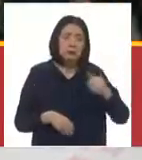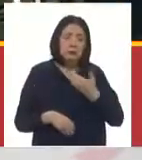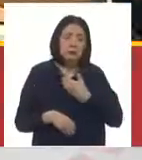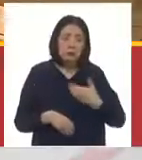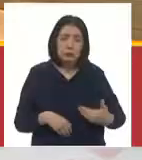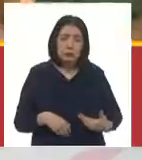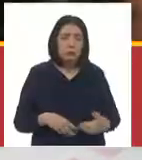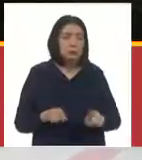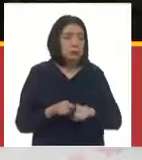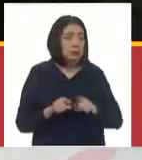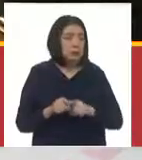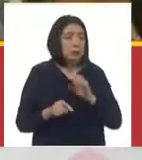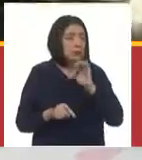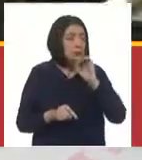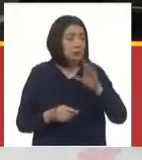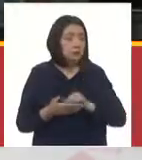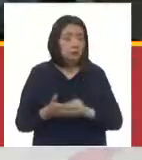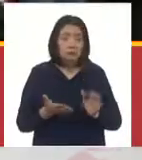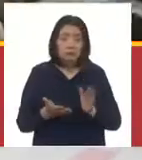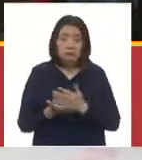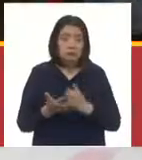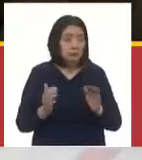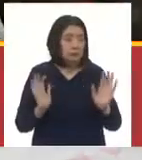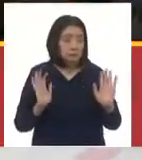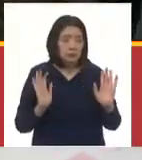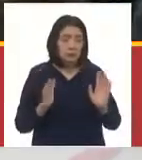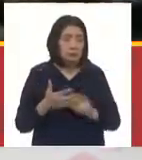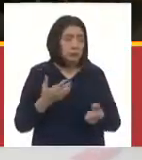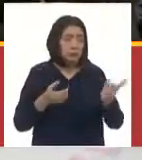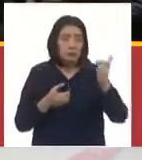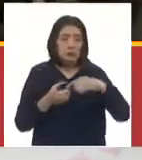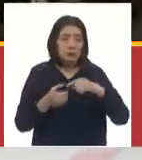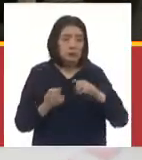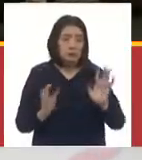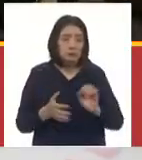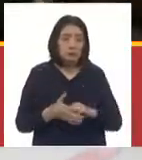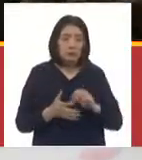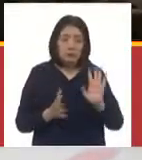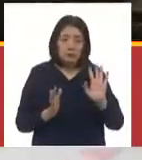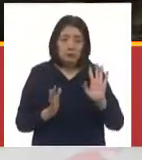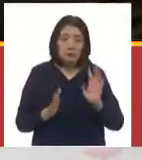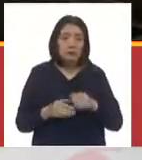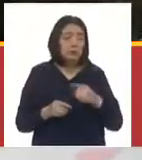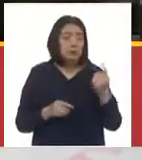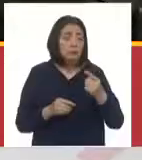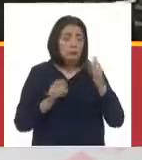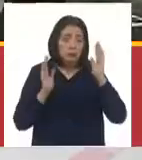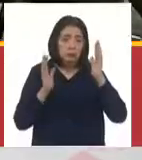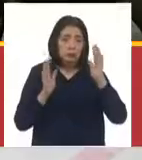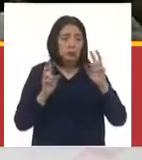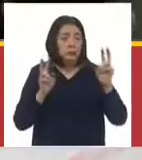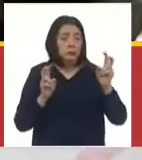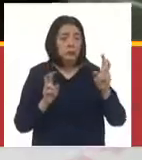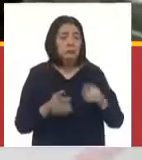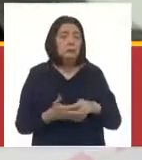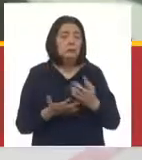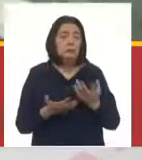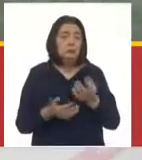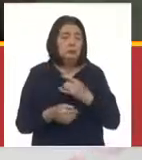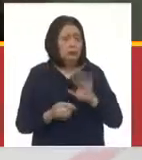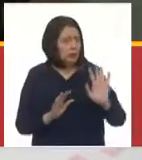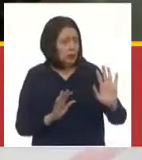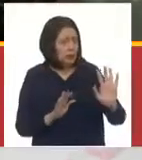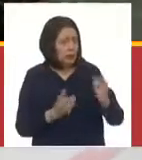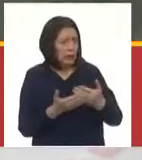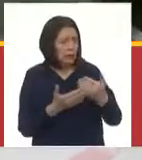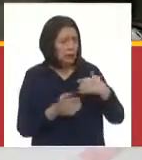presidente. Además aseguró que él no va a tener ningún tipo de participación y que pues se va a dedicar a temas académicos. Antes de seguirte